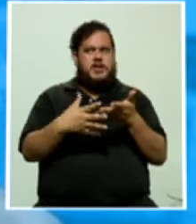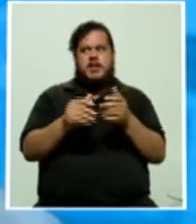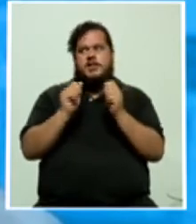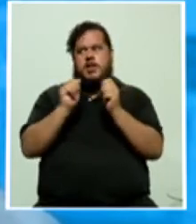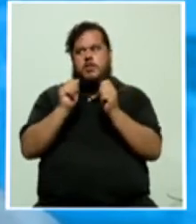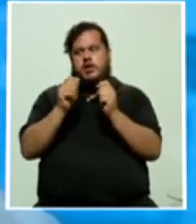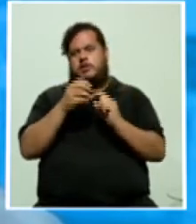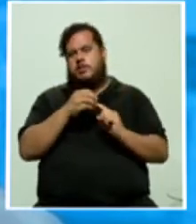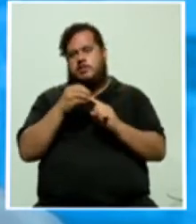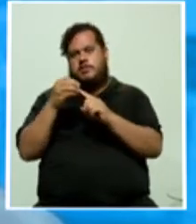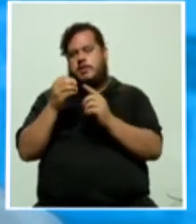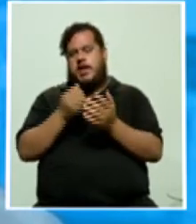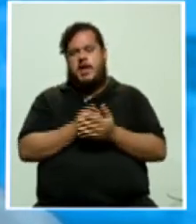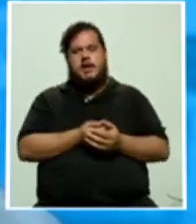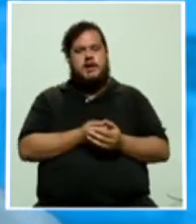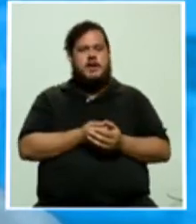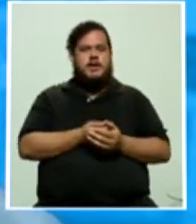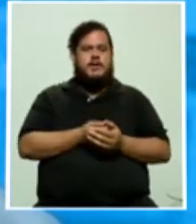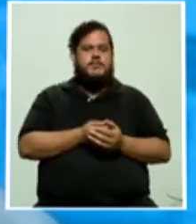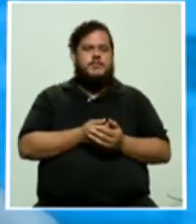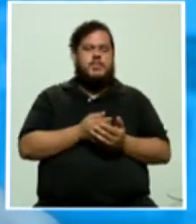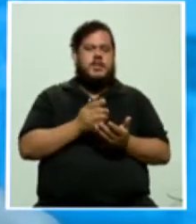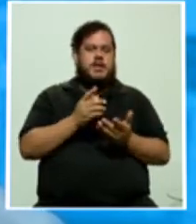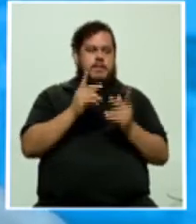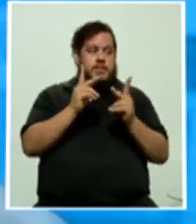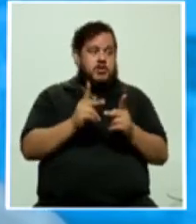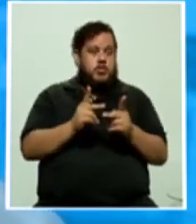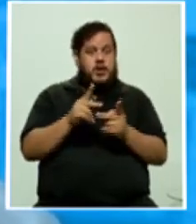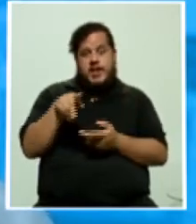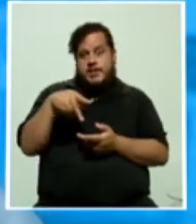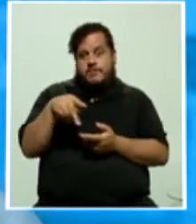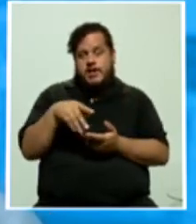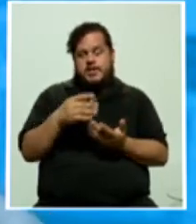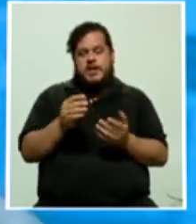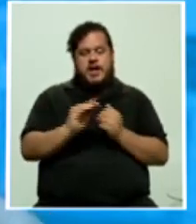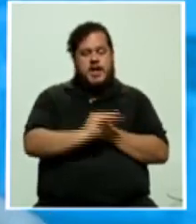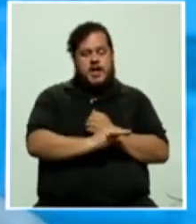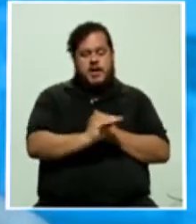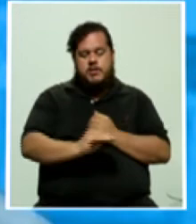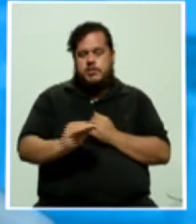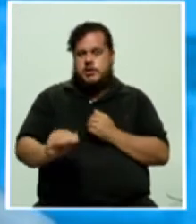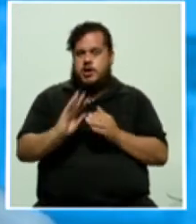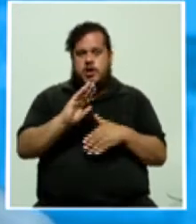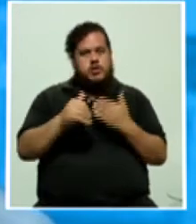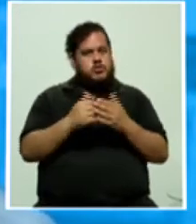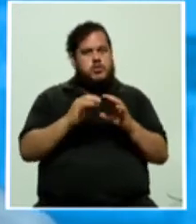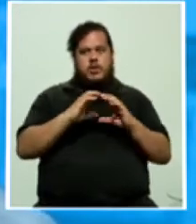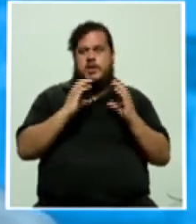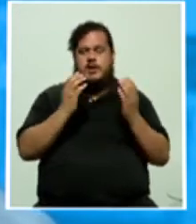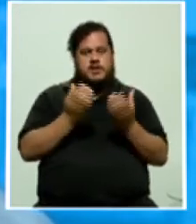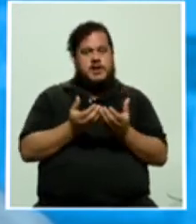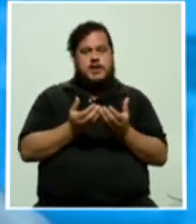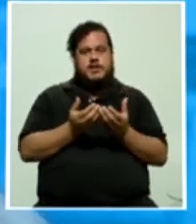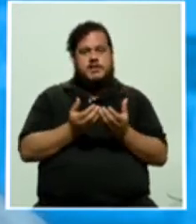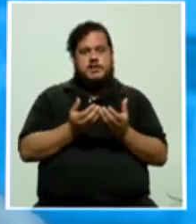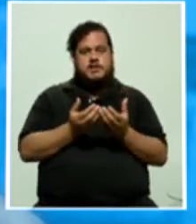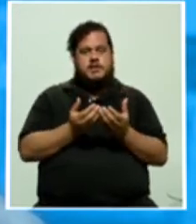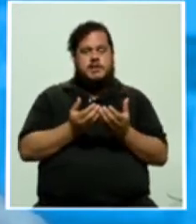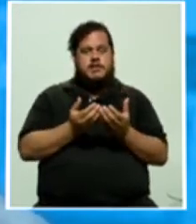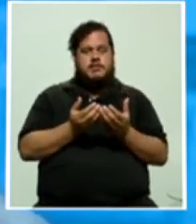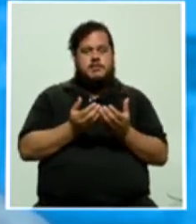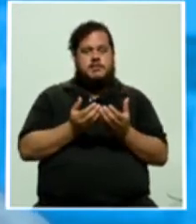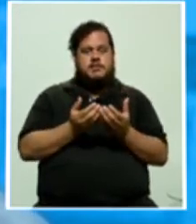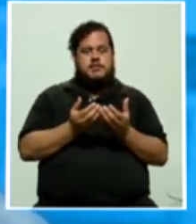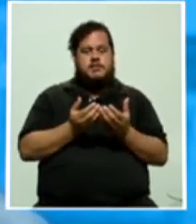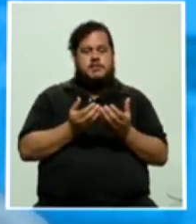con limitaciones en las cuales es imprescindible que tengan, pero es muy, muy menor. Realmente todas las clases, las escuelas colegios están